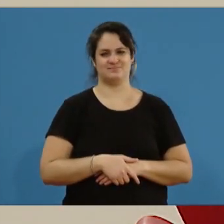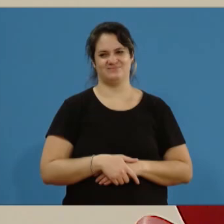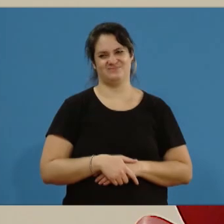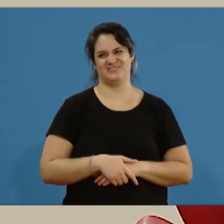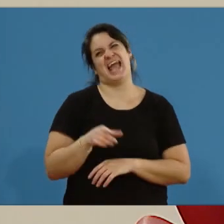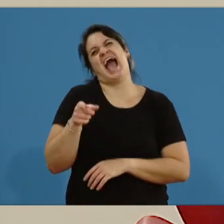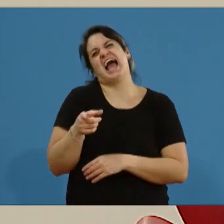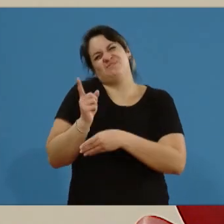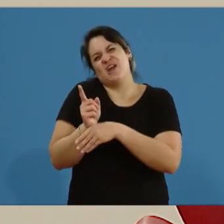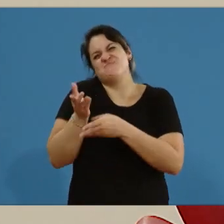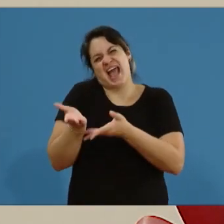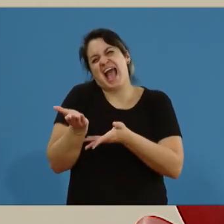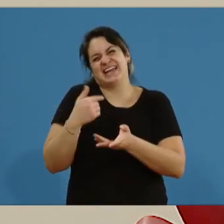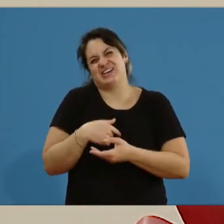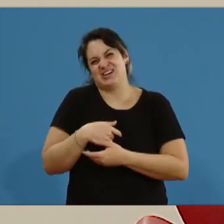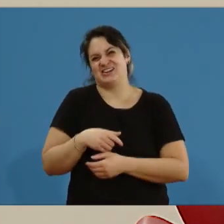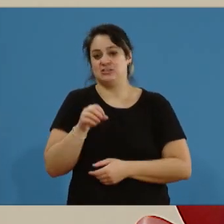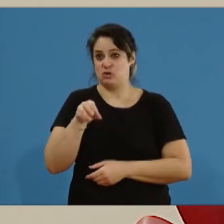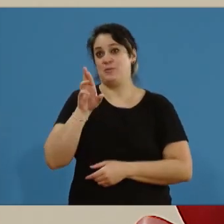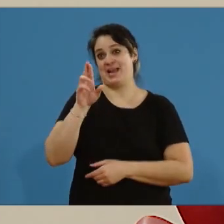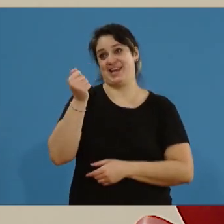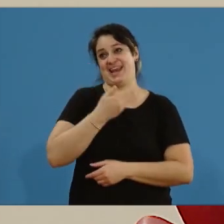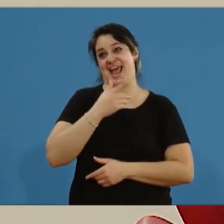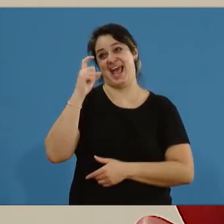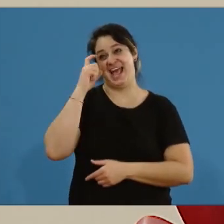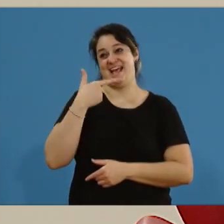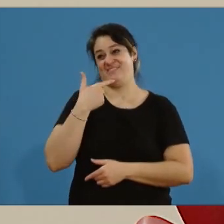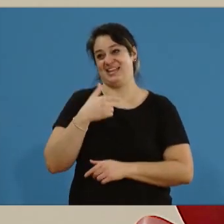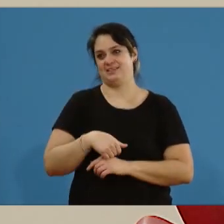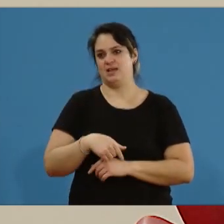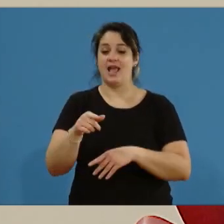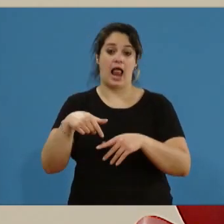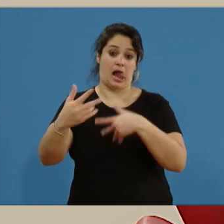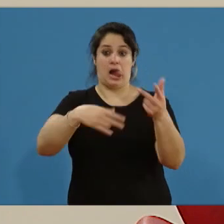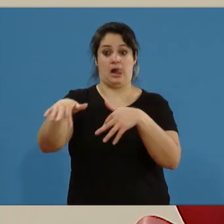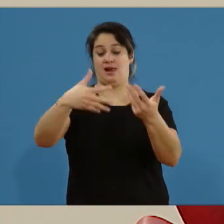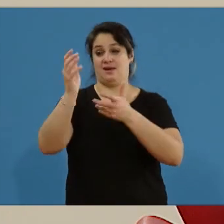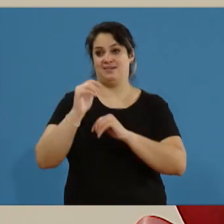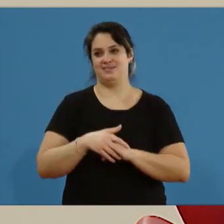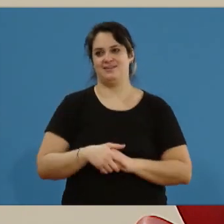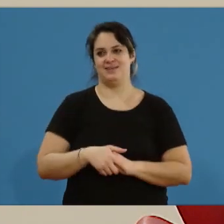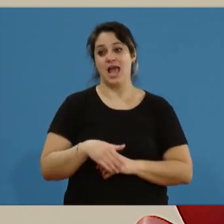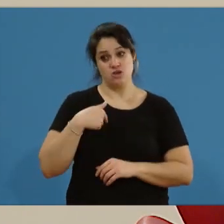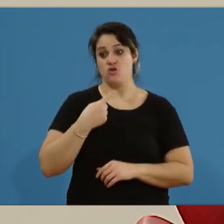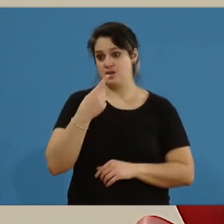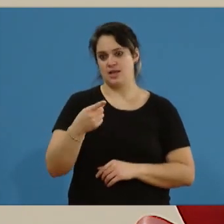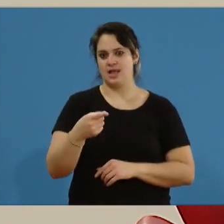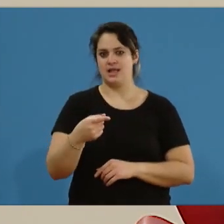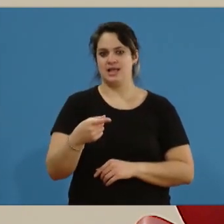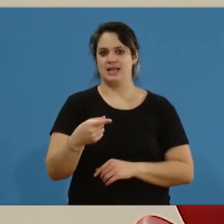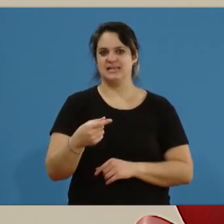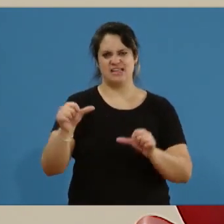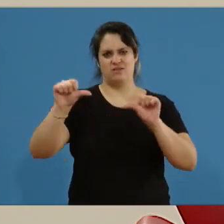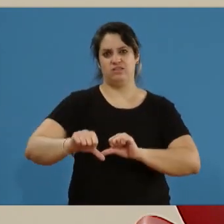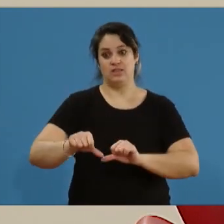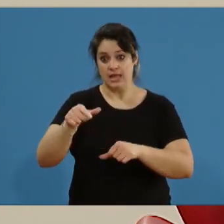el Raffles, mami. No sé qué, no se quiere quedar quieto. Ya le dije que si no se porta bien, se